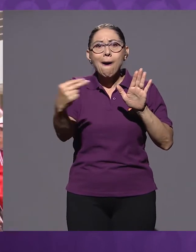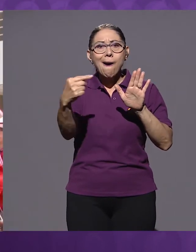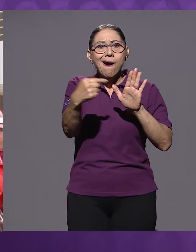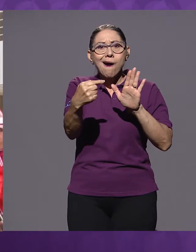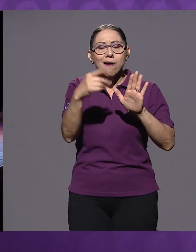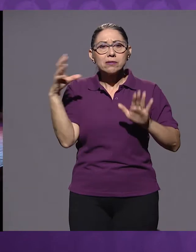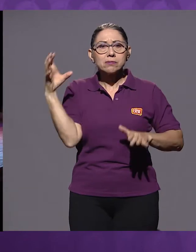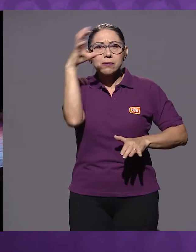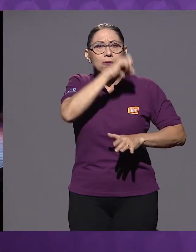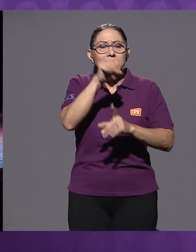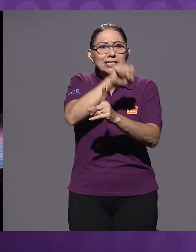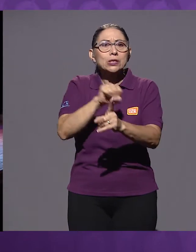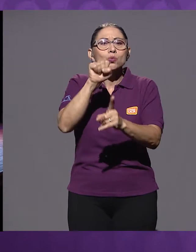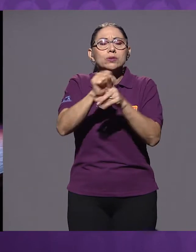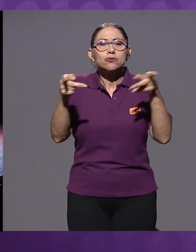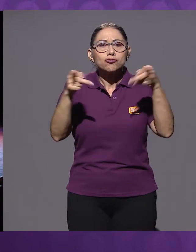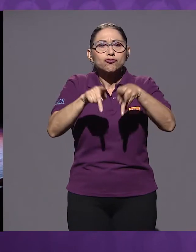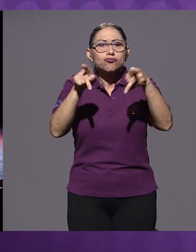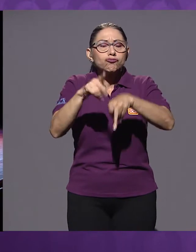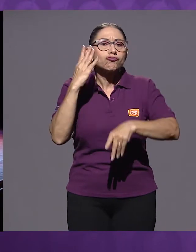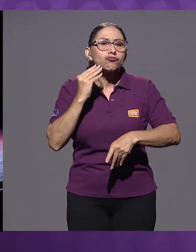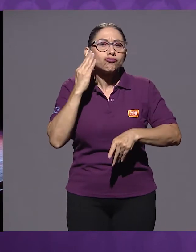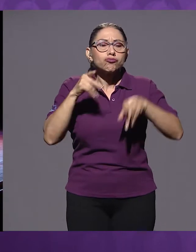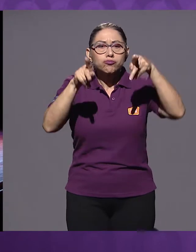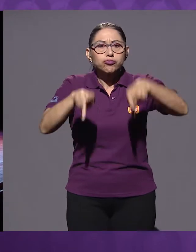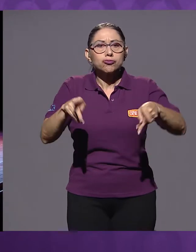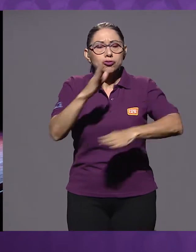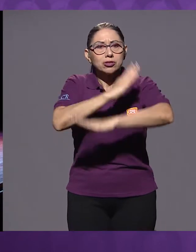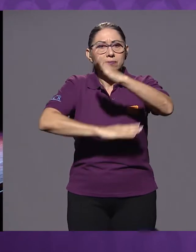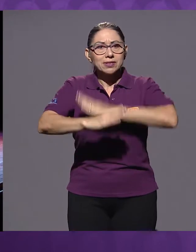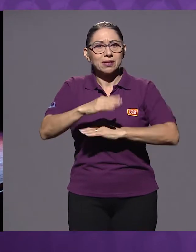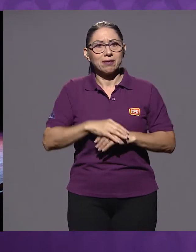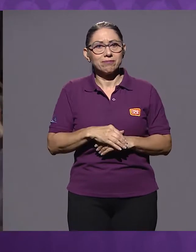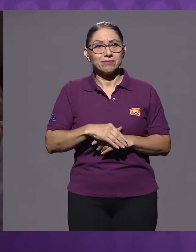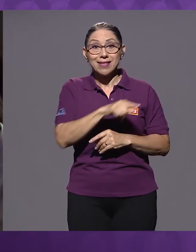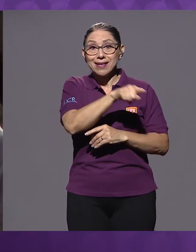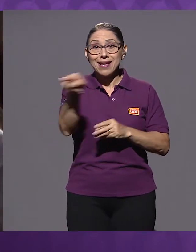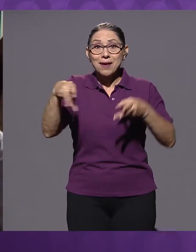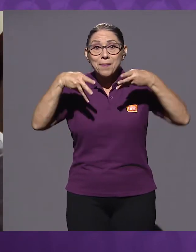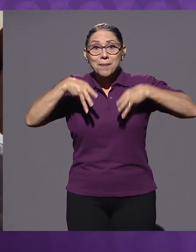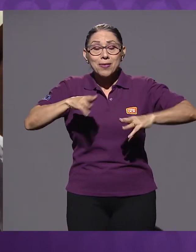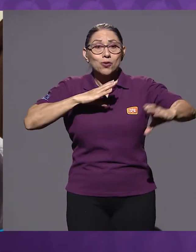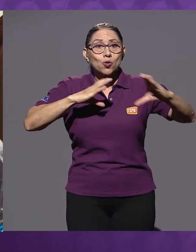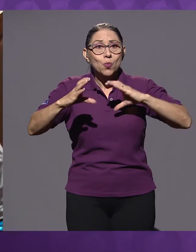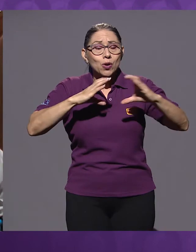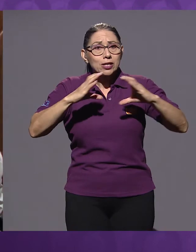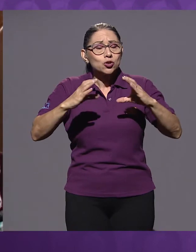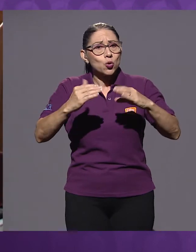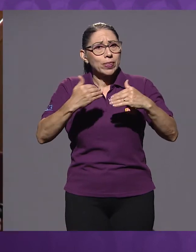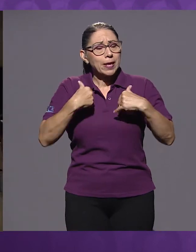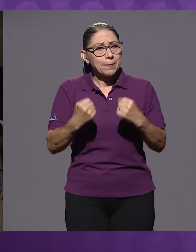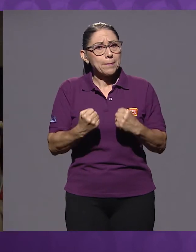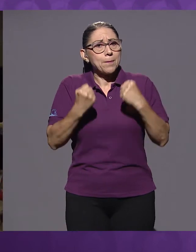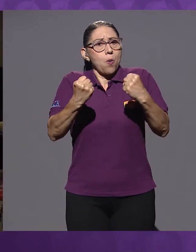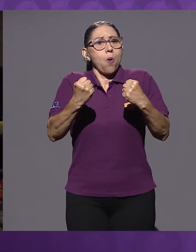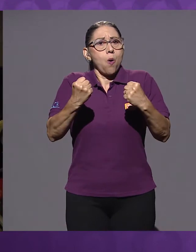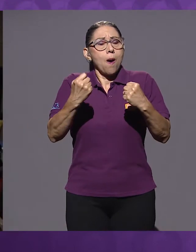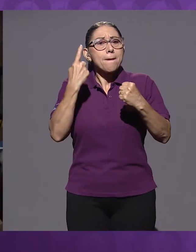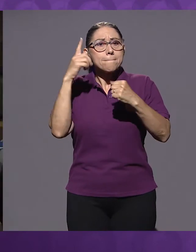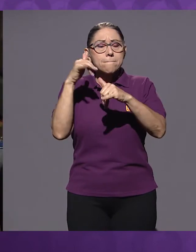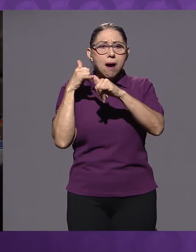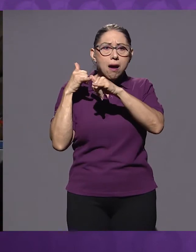realmente están pasando mucho las personas con discapacidad. Ese poder que tienen los medios de comunicación